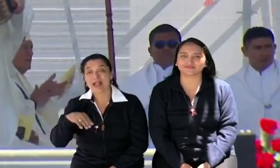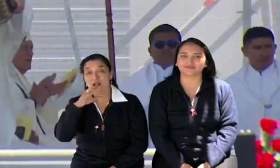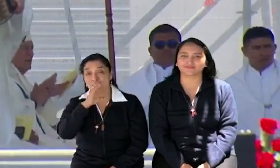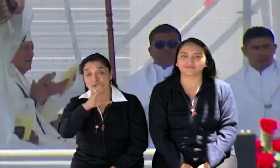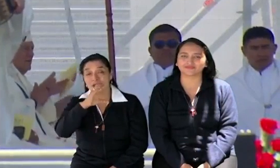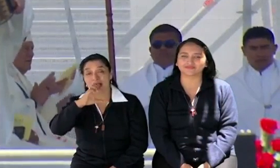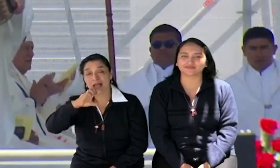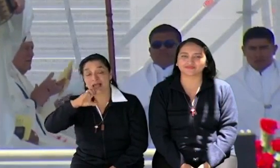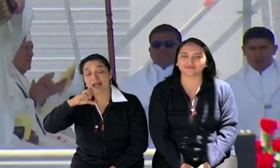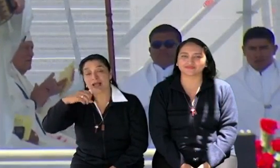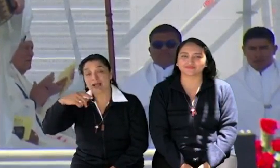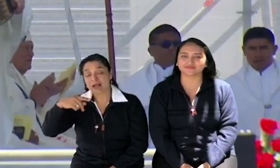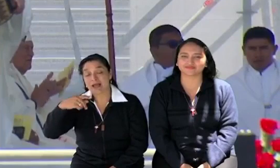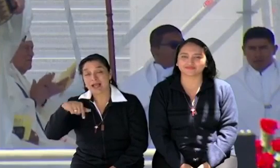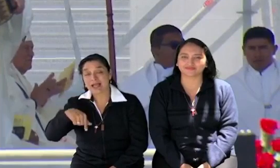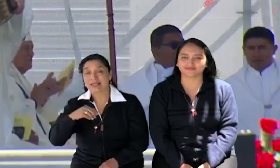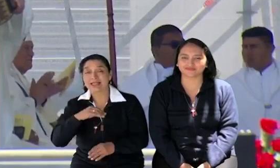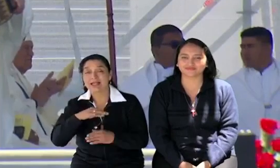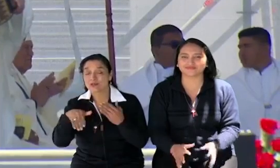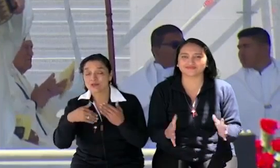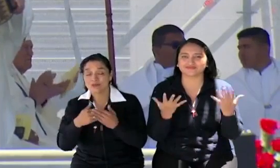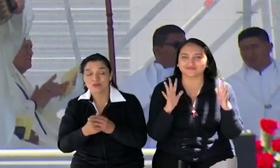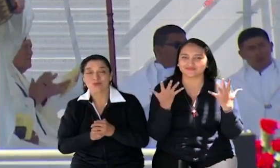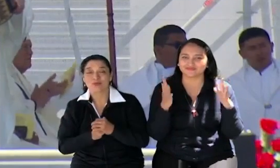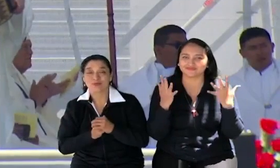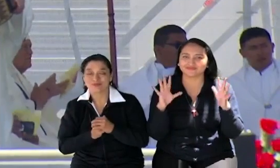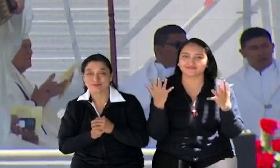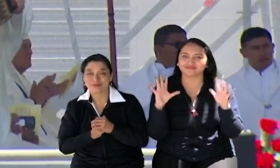Conferencia Episcopal Ecuatoriana,